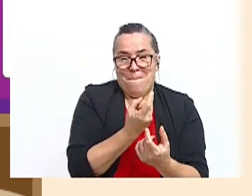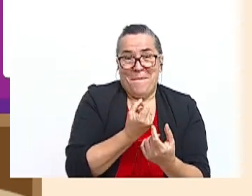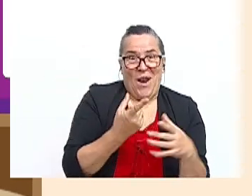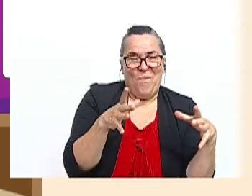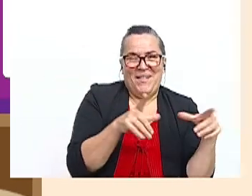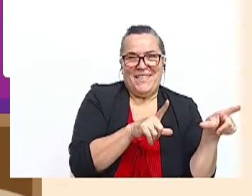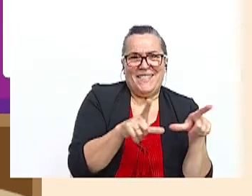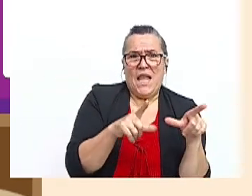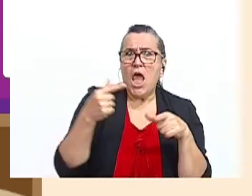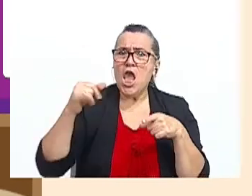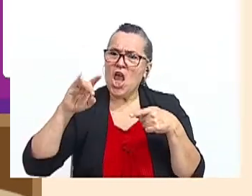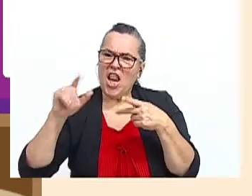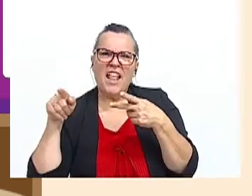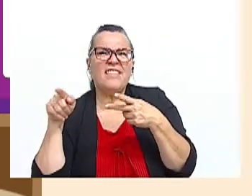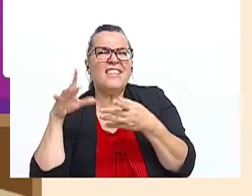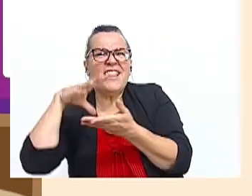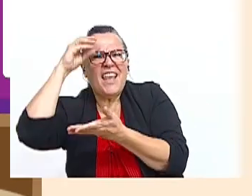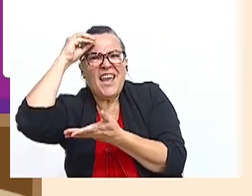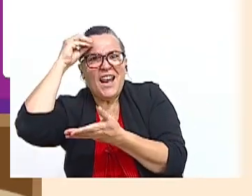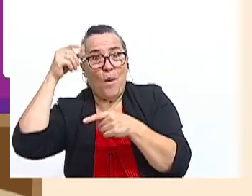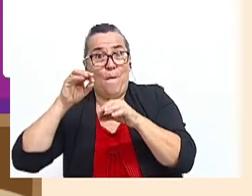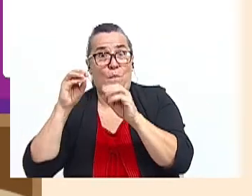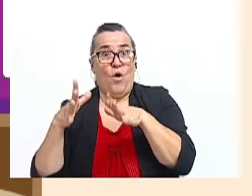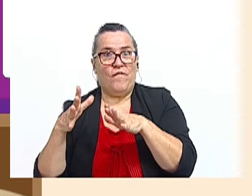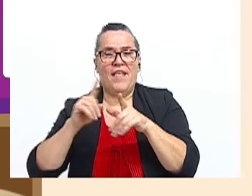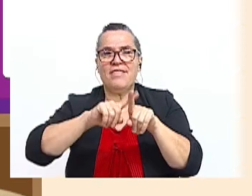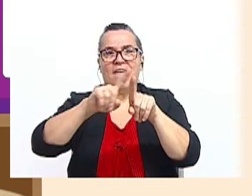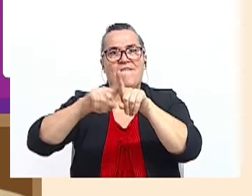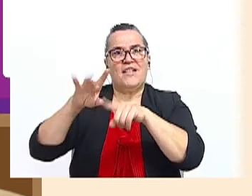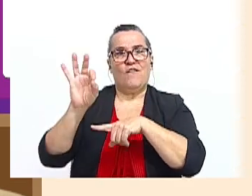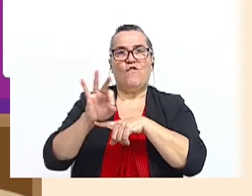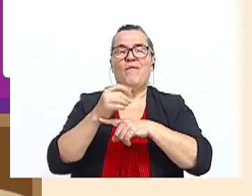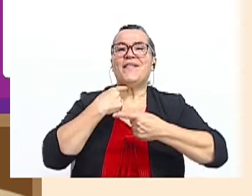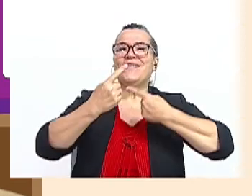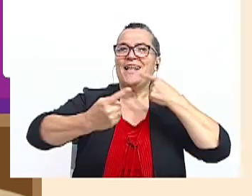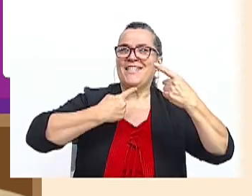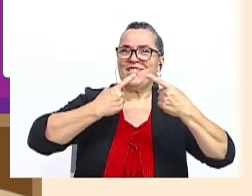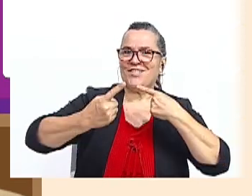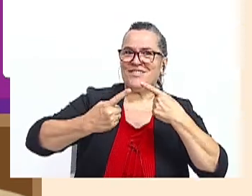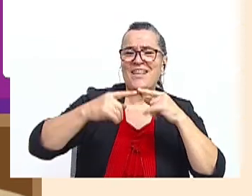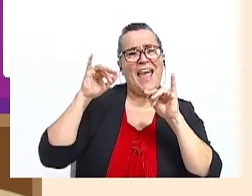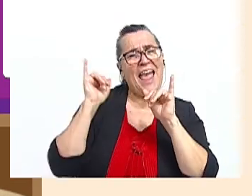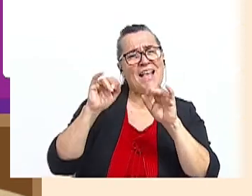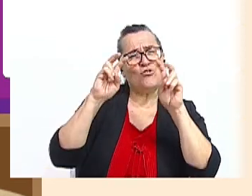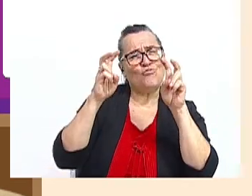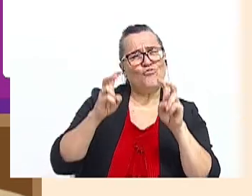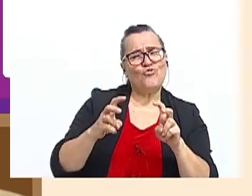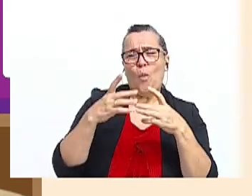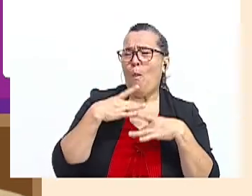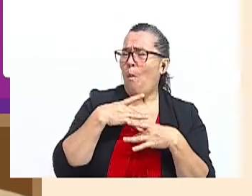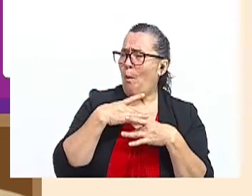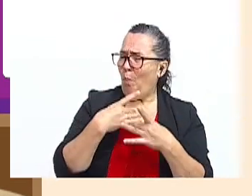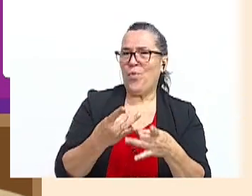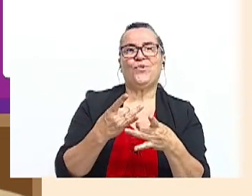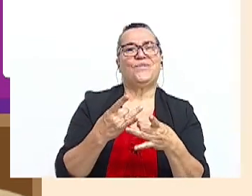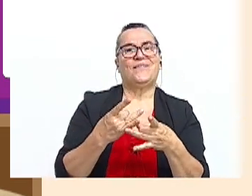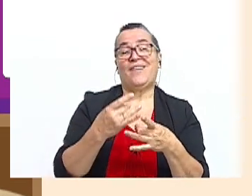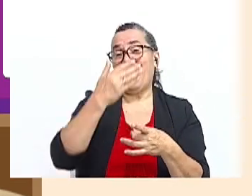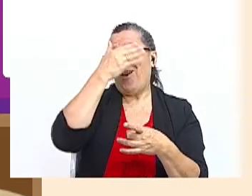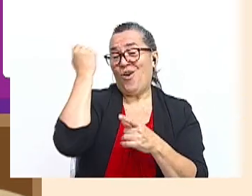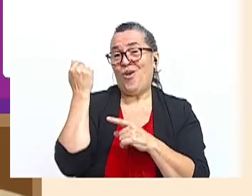Gretel, vamos a aprender sobre las distintas modalidades del discurso. Así que esos temas están muy interesantes. No